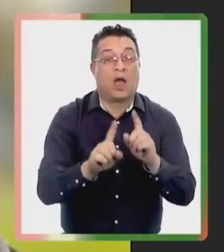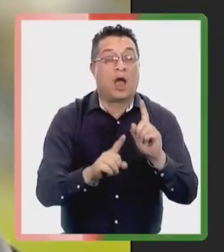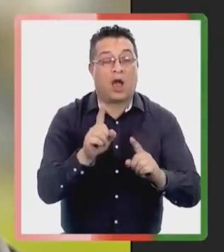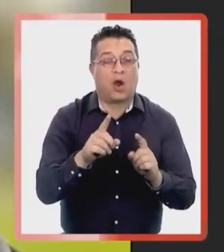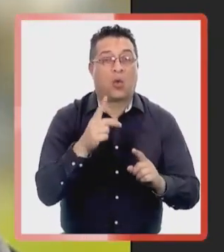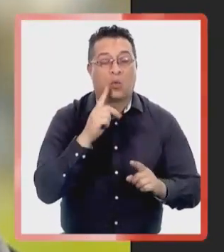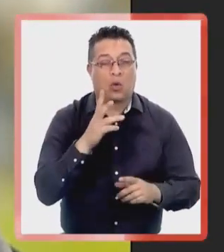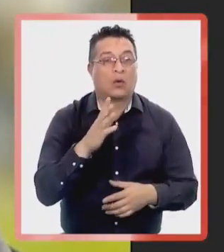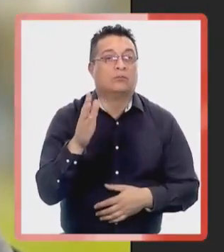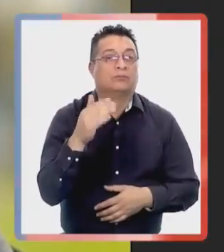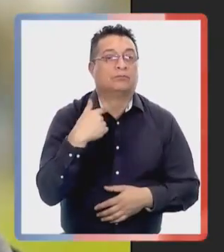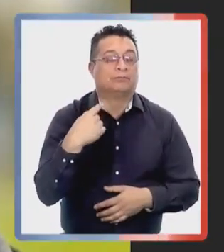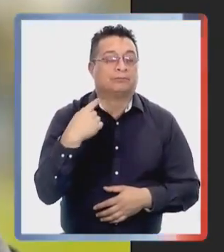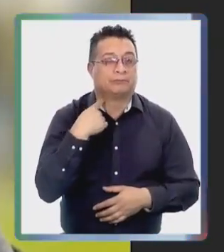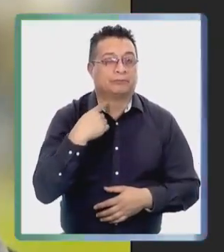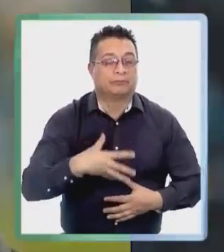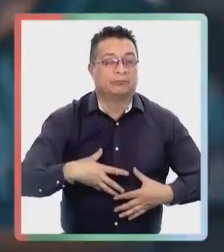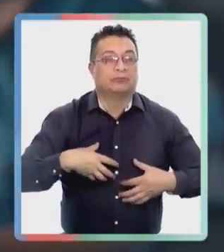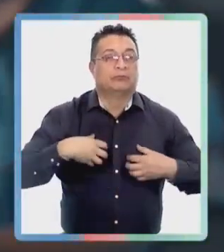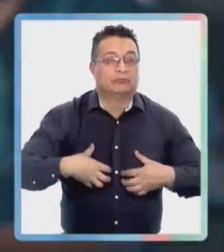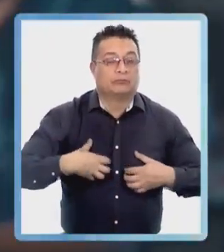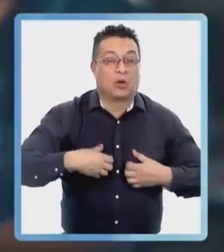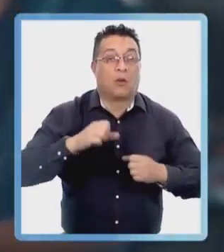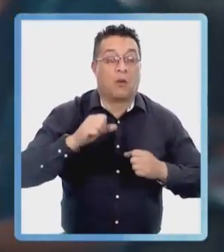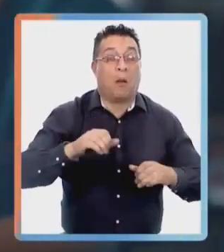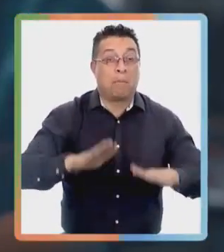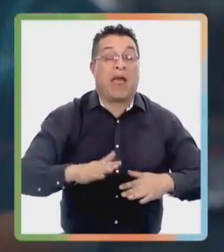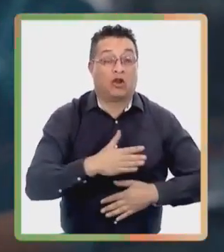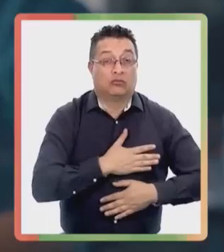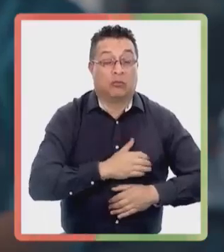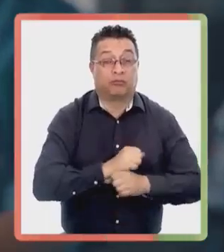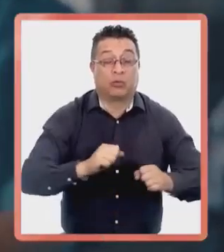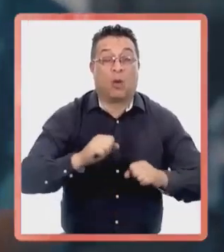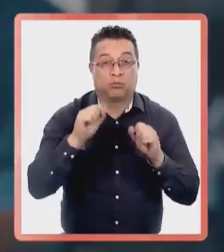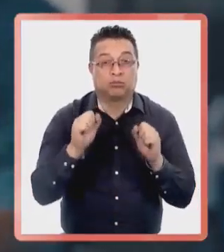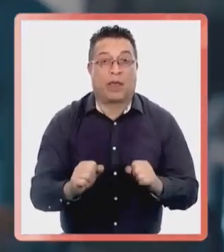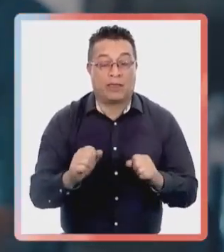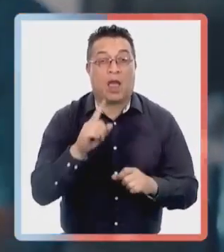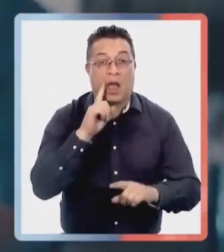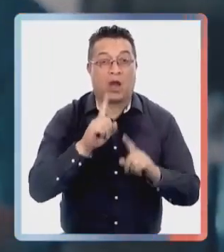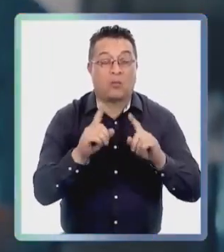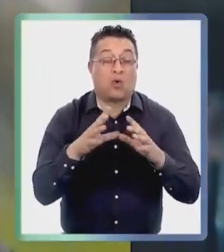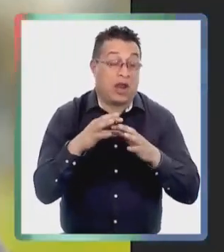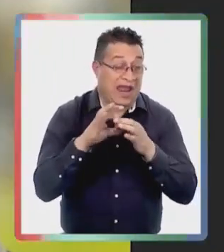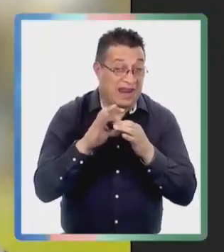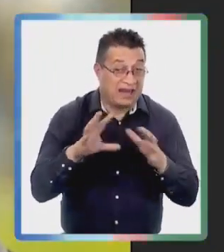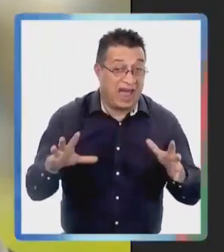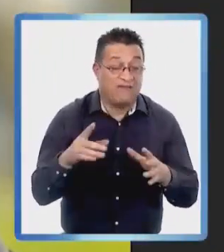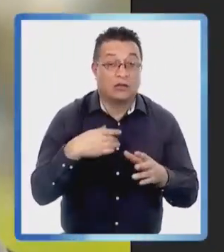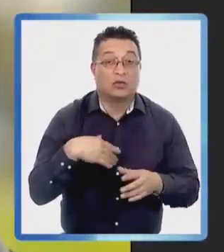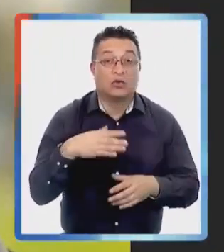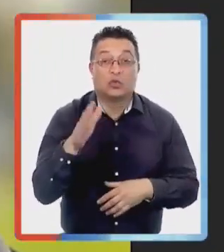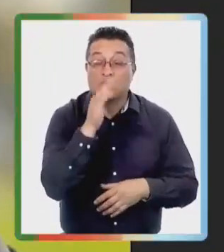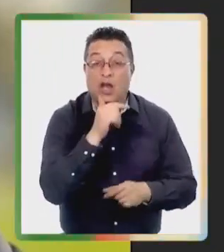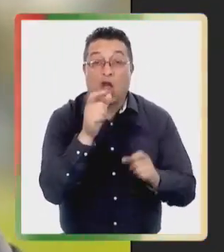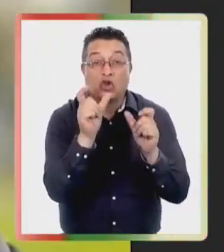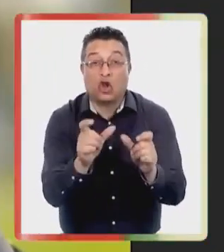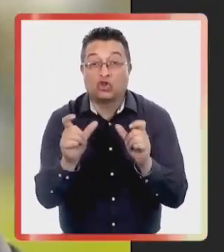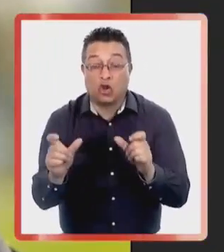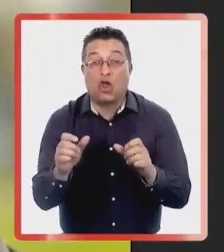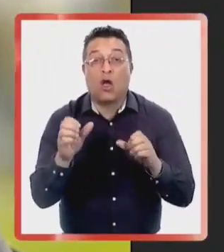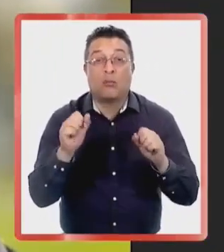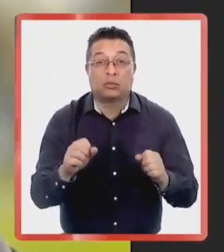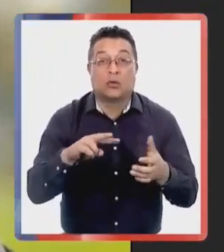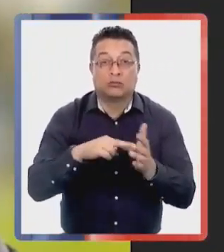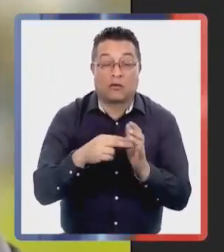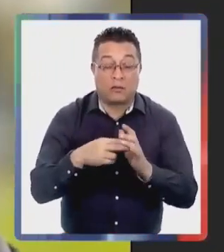tener insuficiencia respiratoria y caer en paro respiratorio por crisis de asma. Los pacientes que son muy, muy severos y que no están en control o que